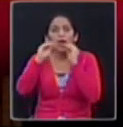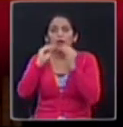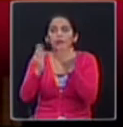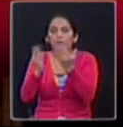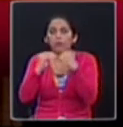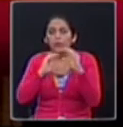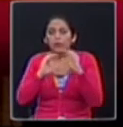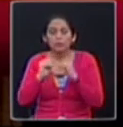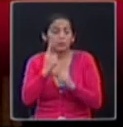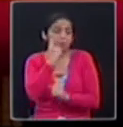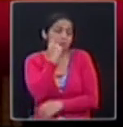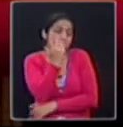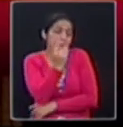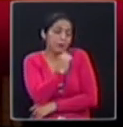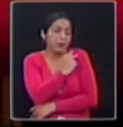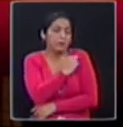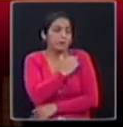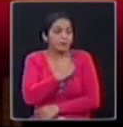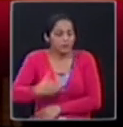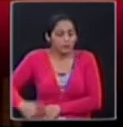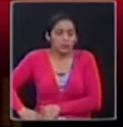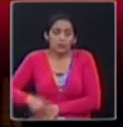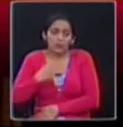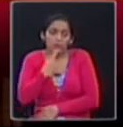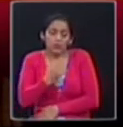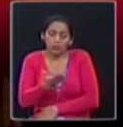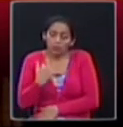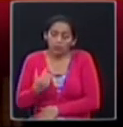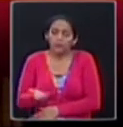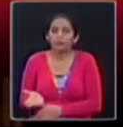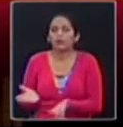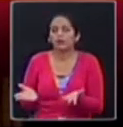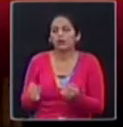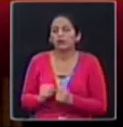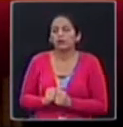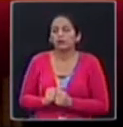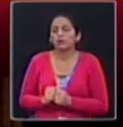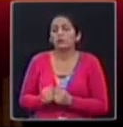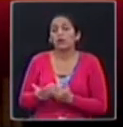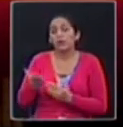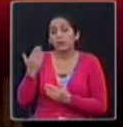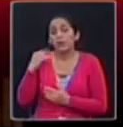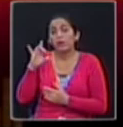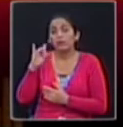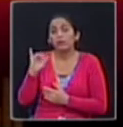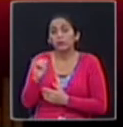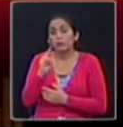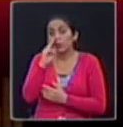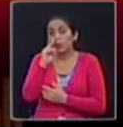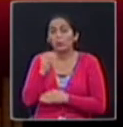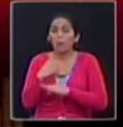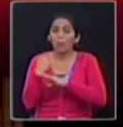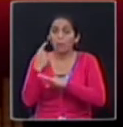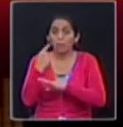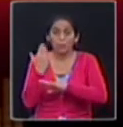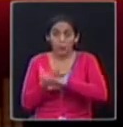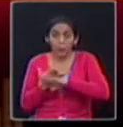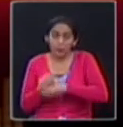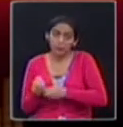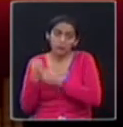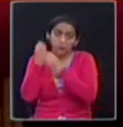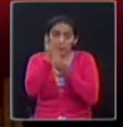José. Esperamos. Sí, o sea, el Frente Unitario presentó el 8 de junio una propuesta, el presidente Moreno, esperemos